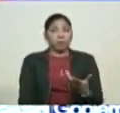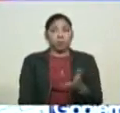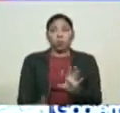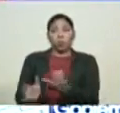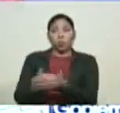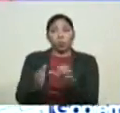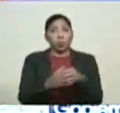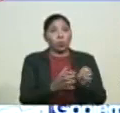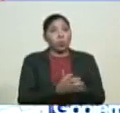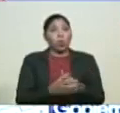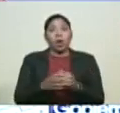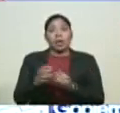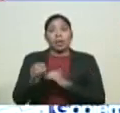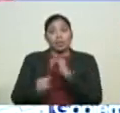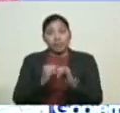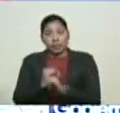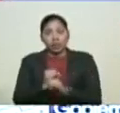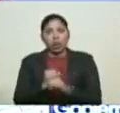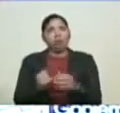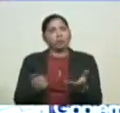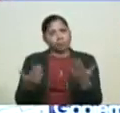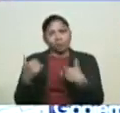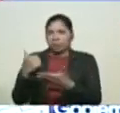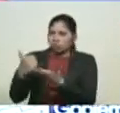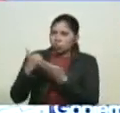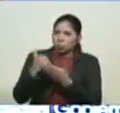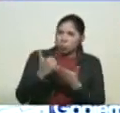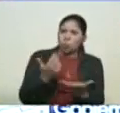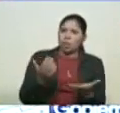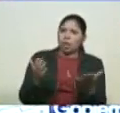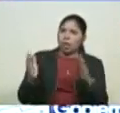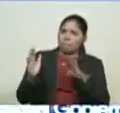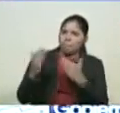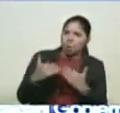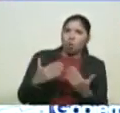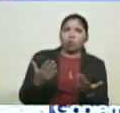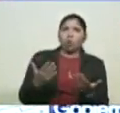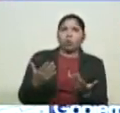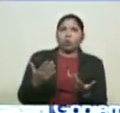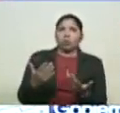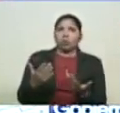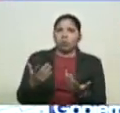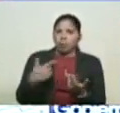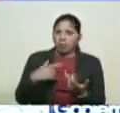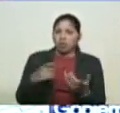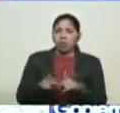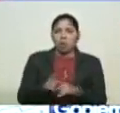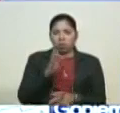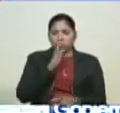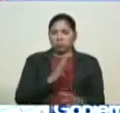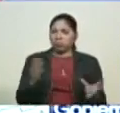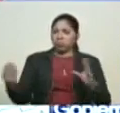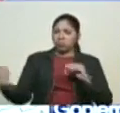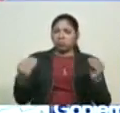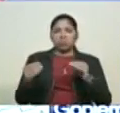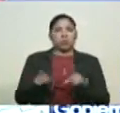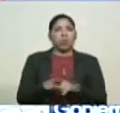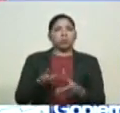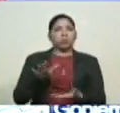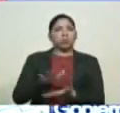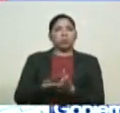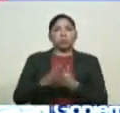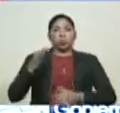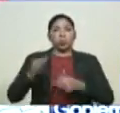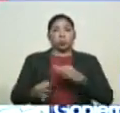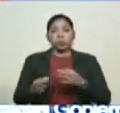internacionales para que nos ayuden, nos apoyen, nos faciliten esos procesos de diálogo. Un diálogo para ir a